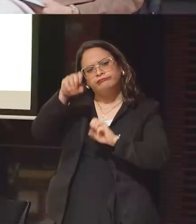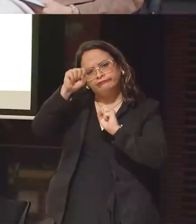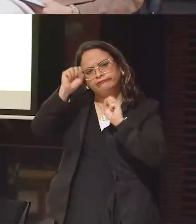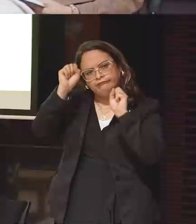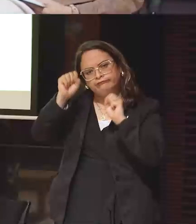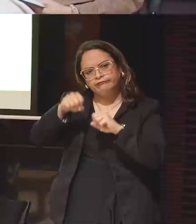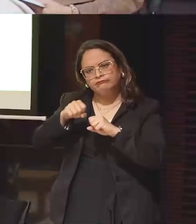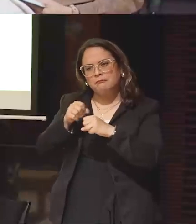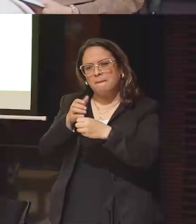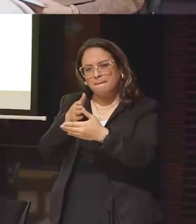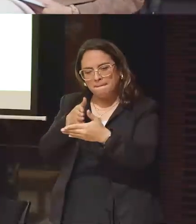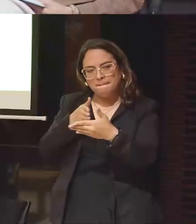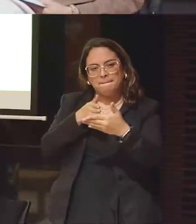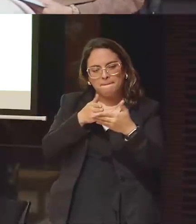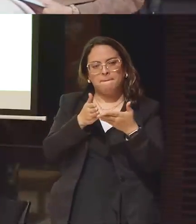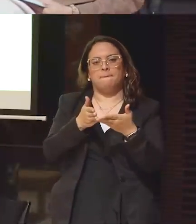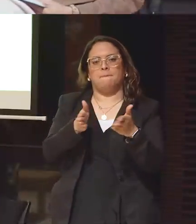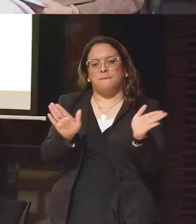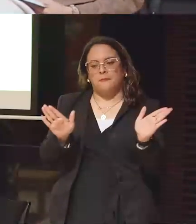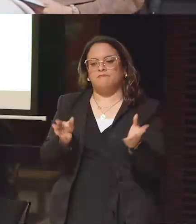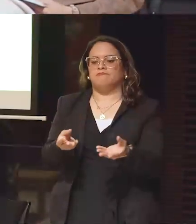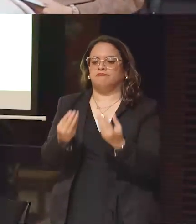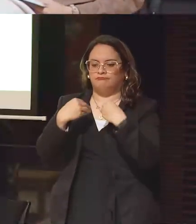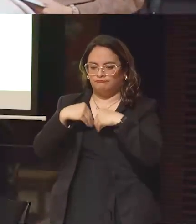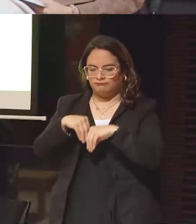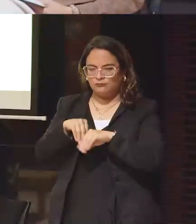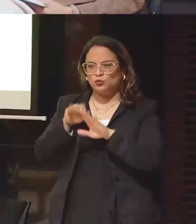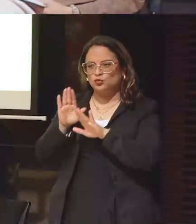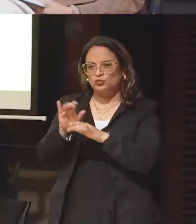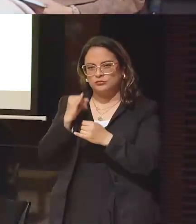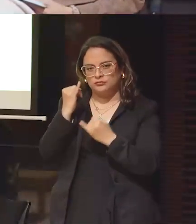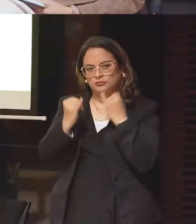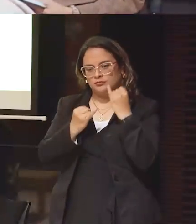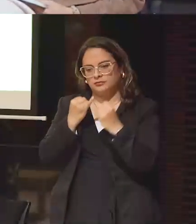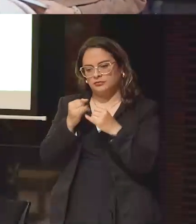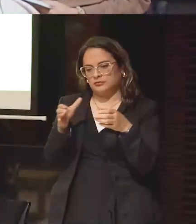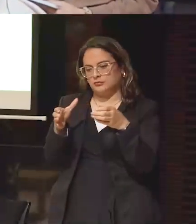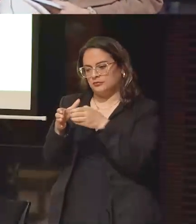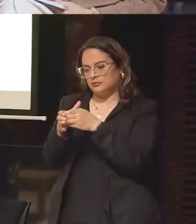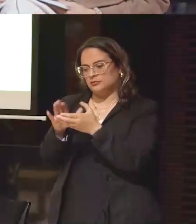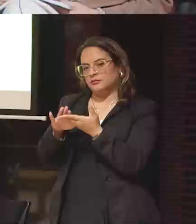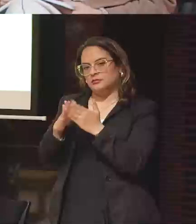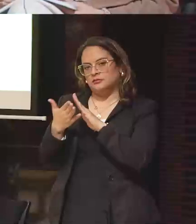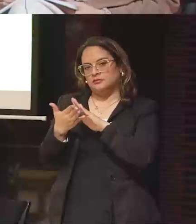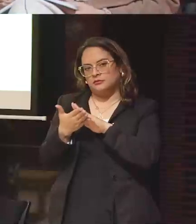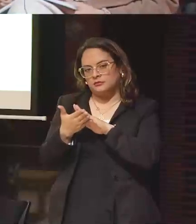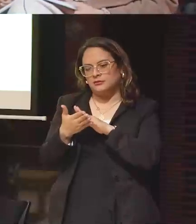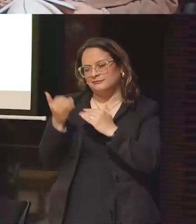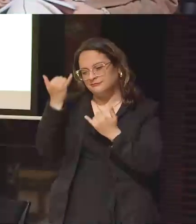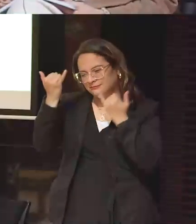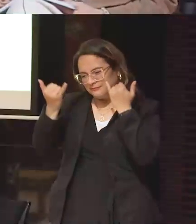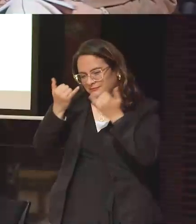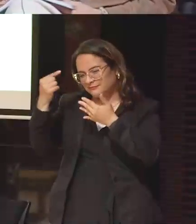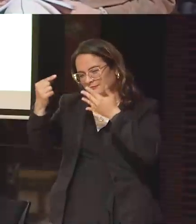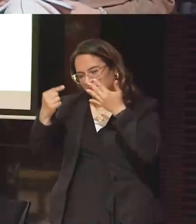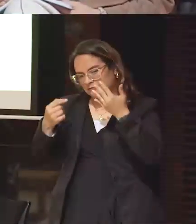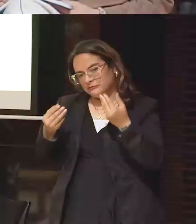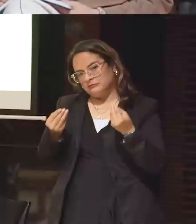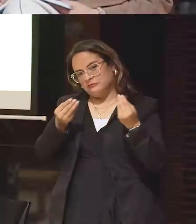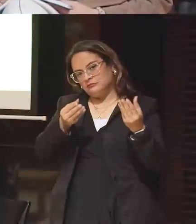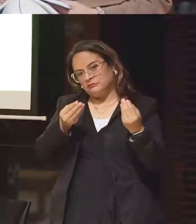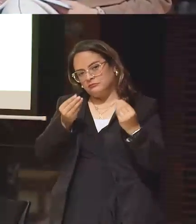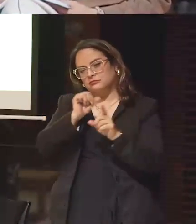trascender barreras, fortaleciendo la identidad colectiva y ofreciendo herramientas para enfrentar problemáticas